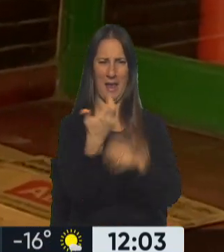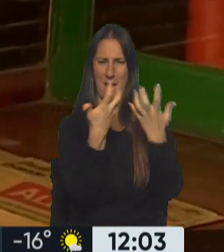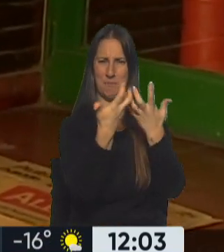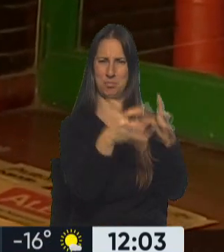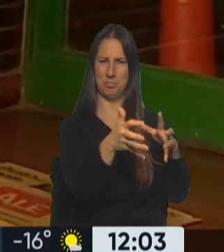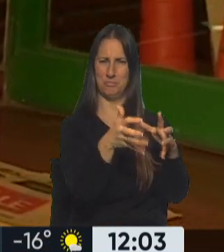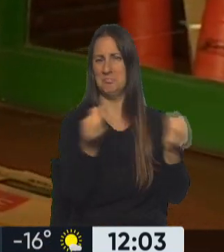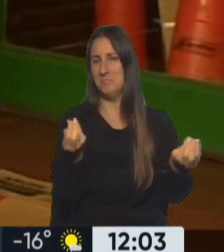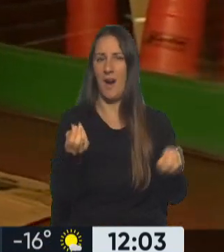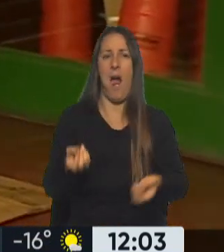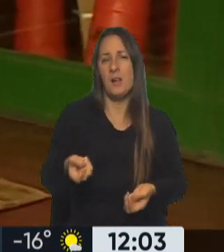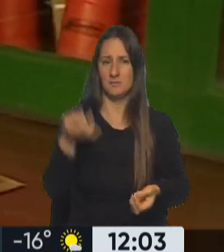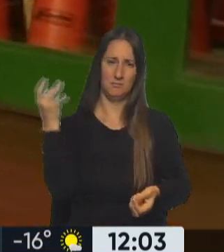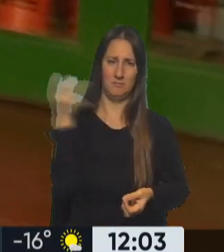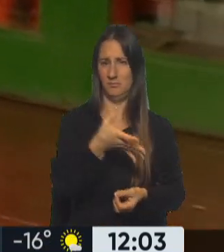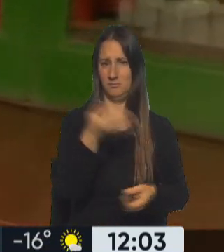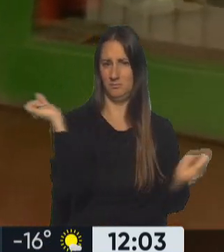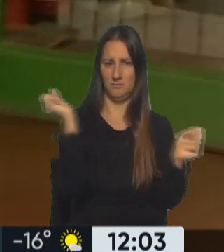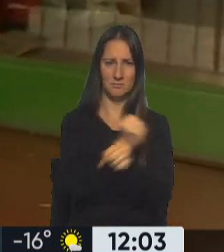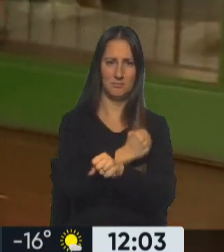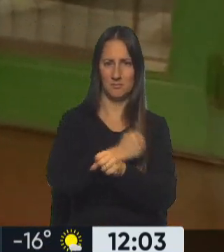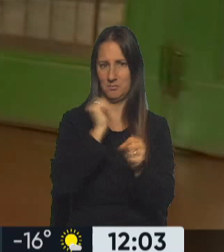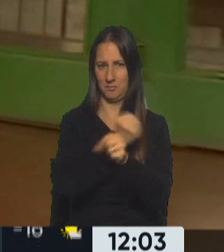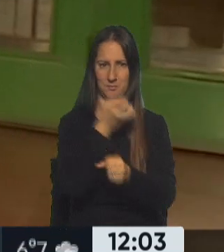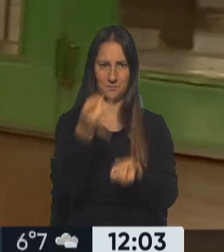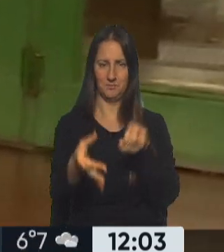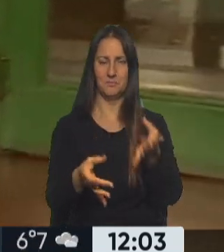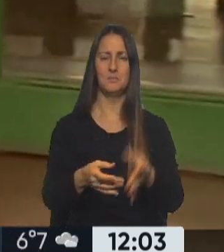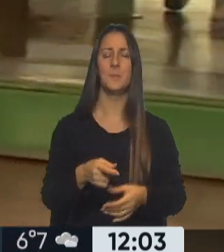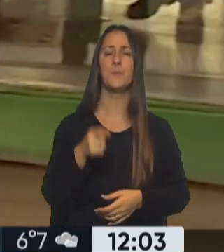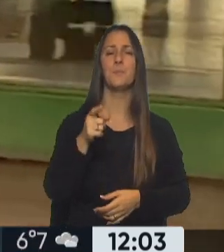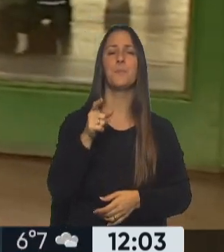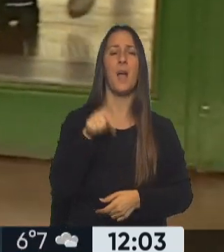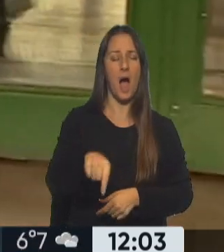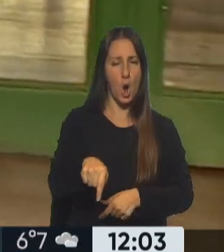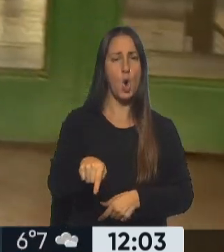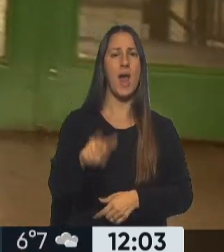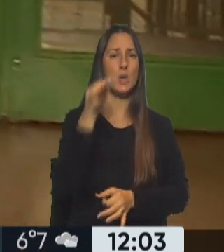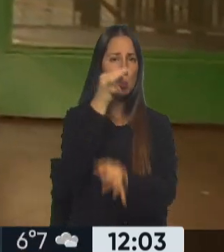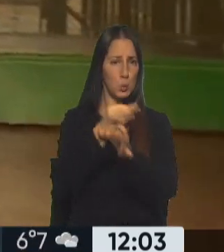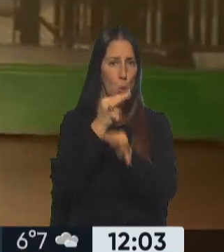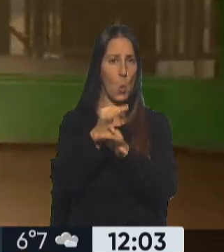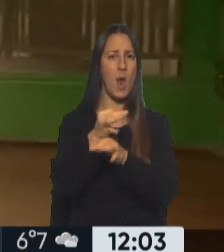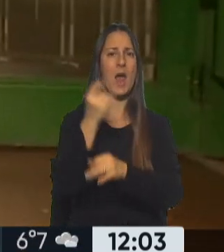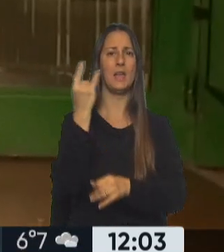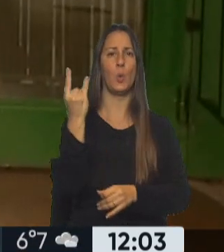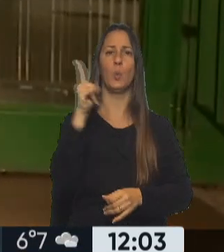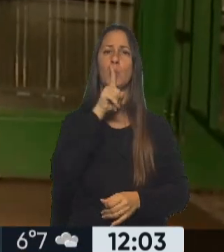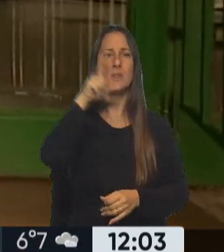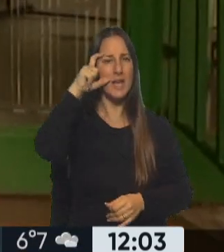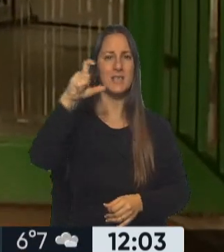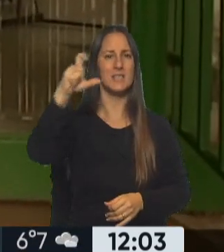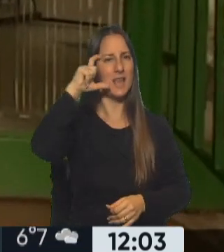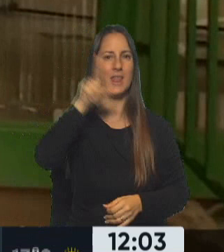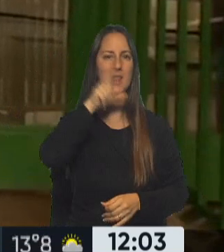simple acto de romper de vandalizar pero lo que están denunciando aquí desde el colegio y desde utc es